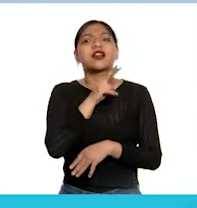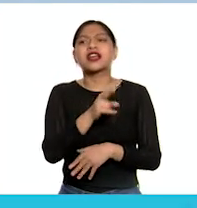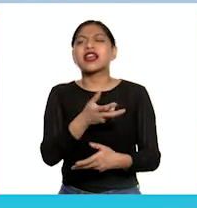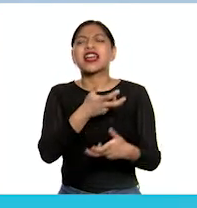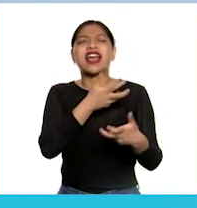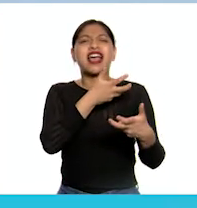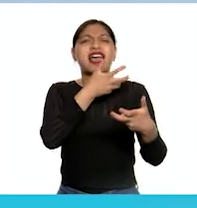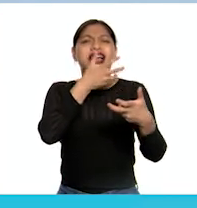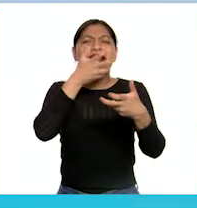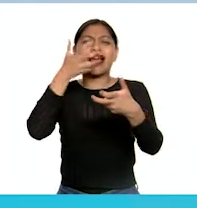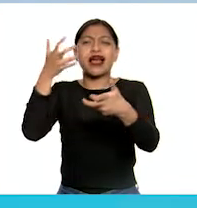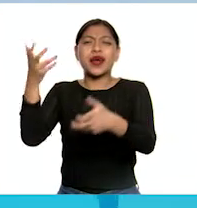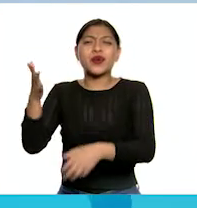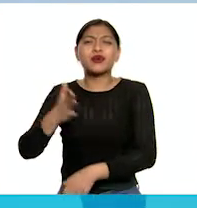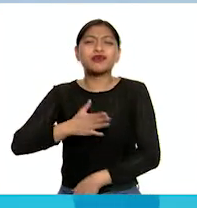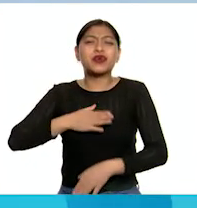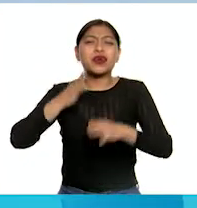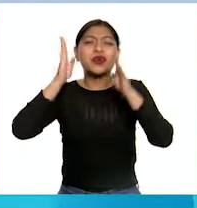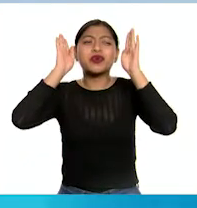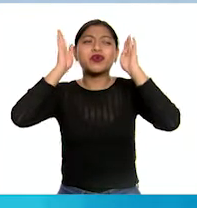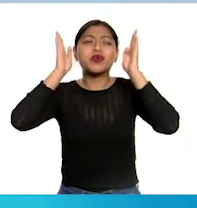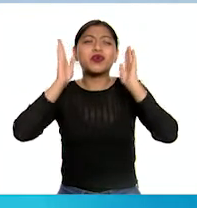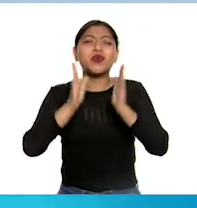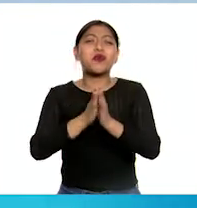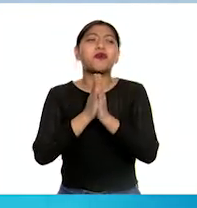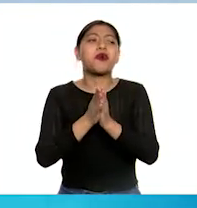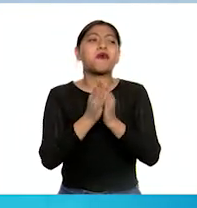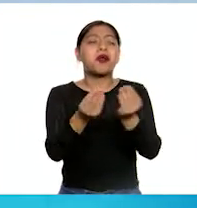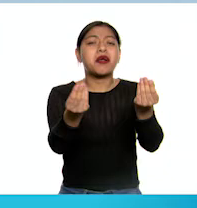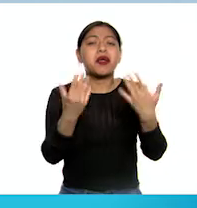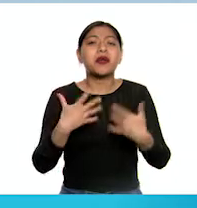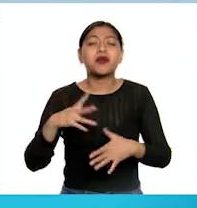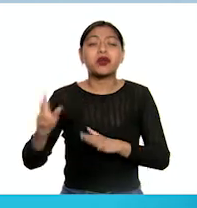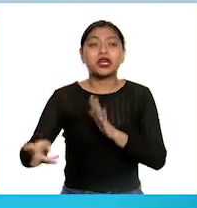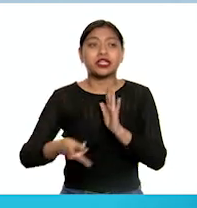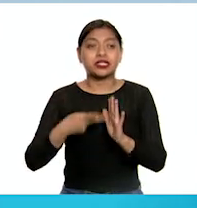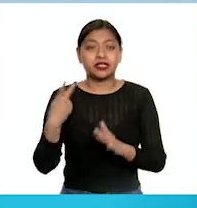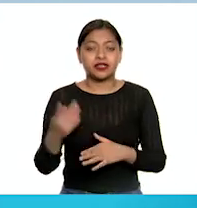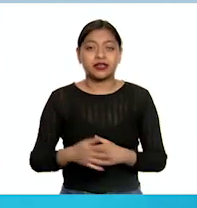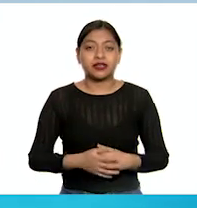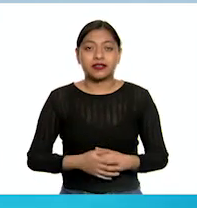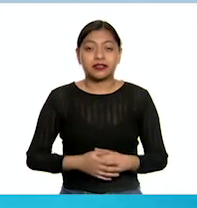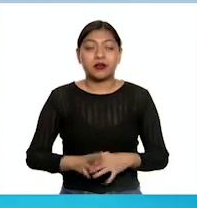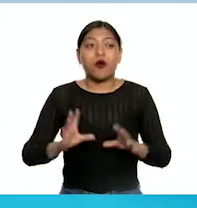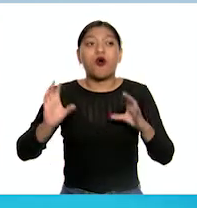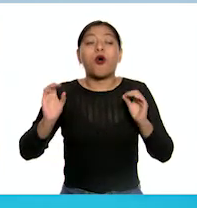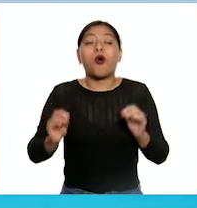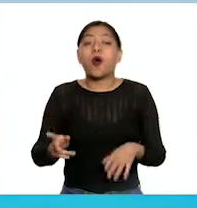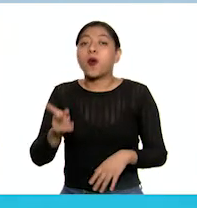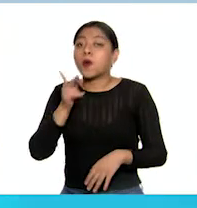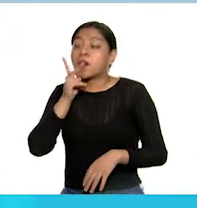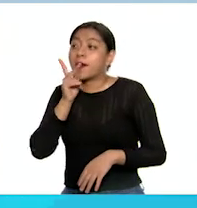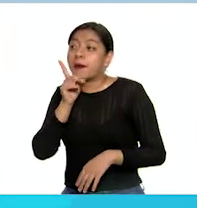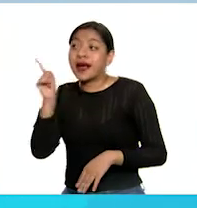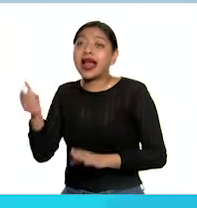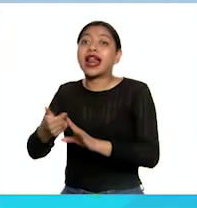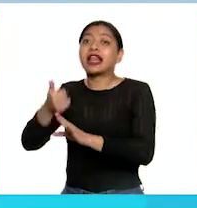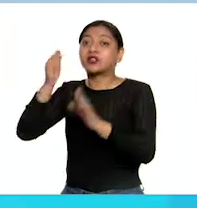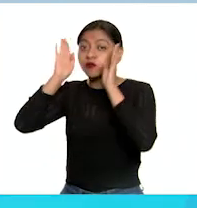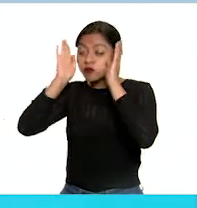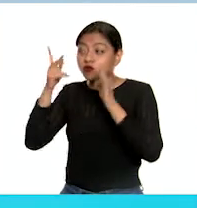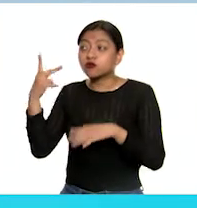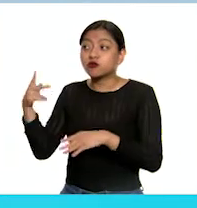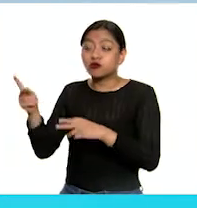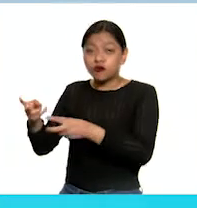oírlo: ¡Regrésenme mi burro! Si no, haré exactamente lo que hizo mi padre cuando le robaron el suyo.